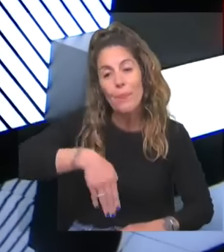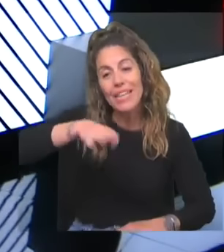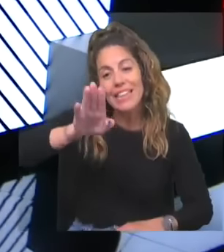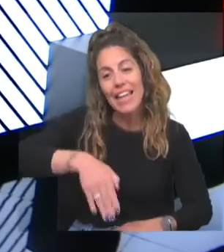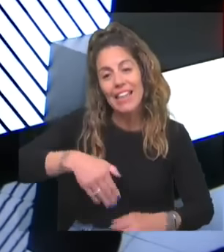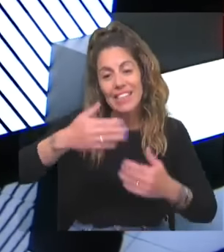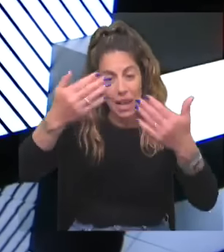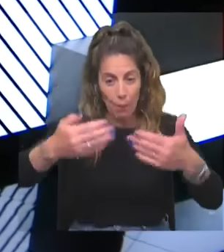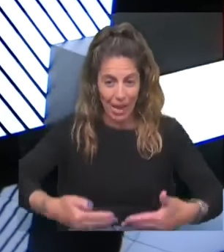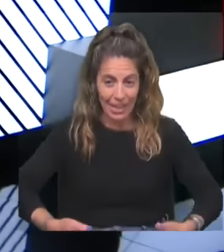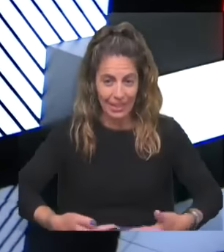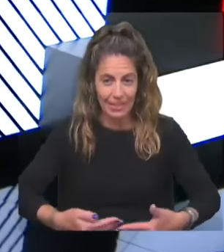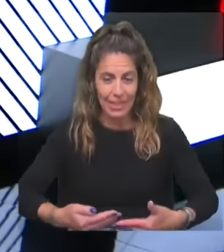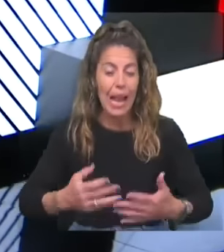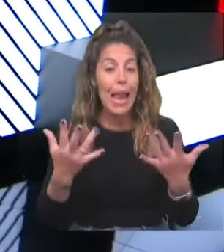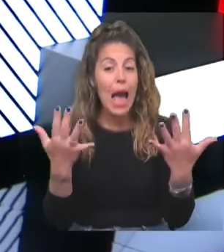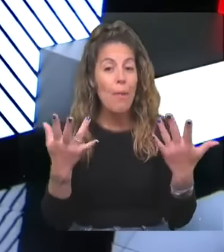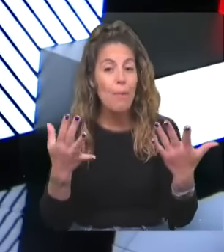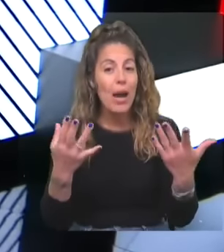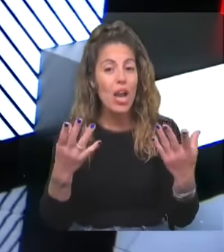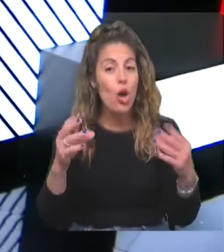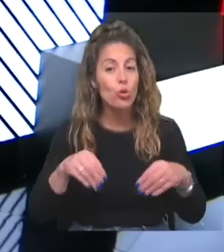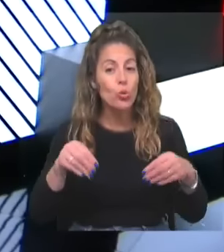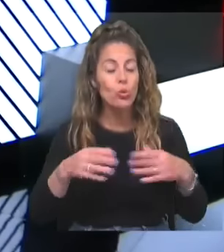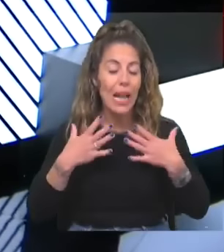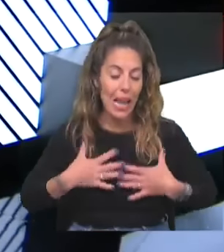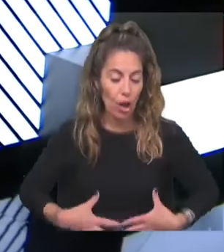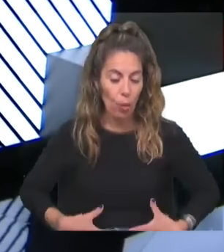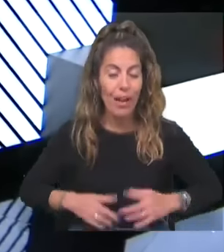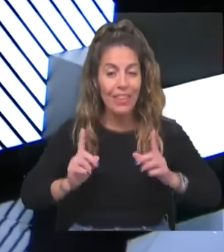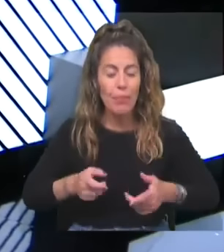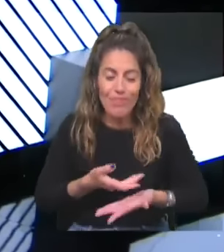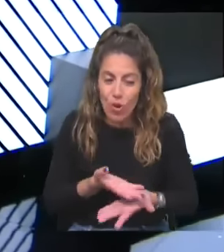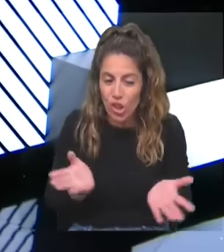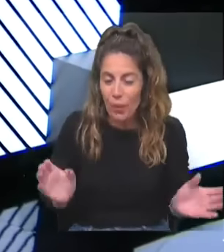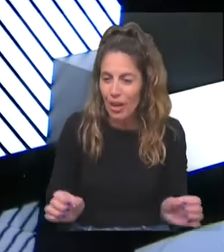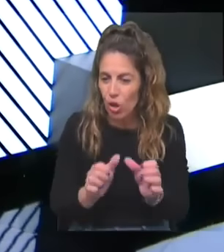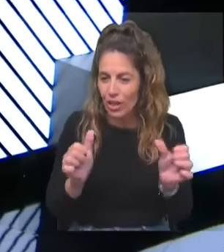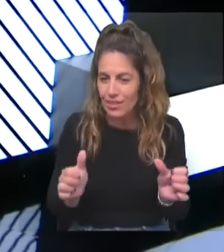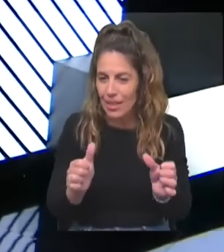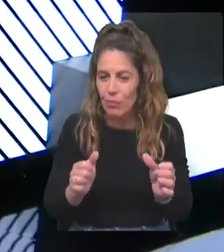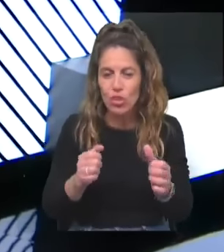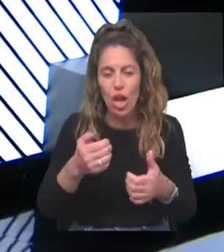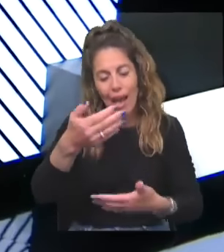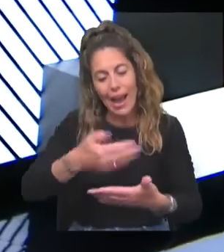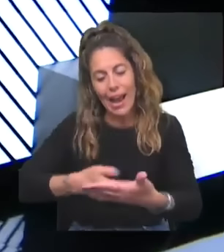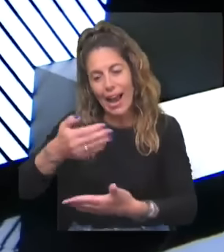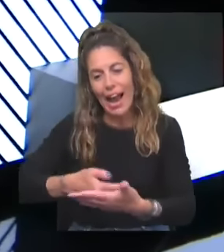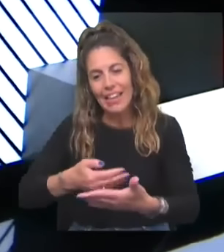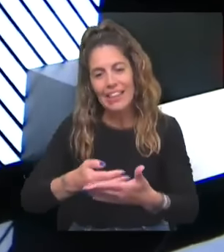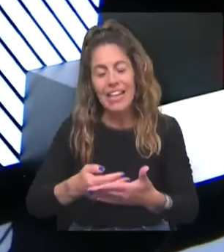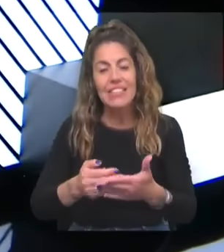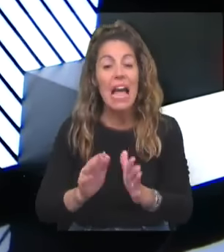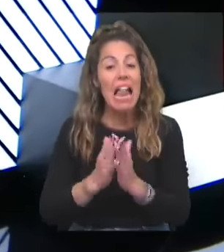paredes. Las manos con tíner y la ropa manchada nos delataba. Cartas y libros en hojillas de